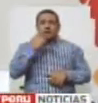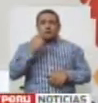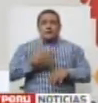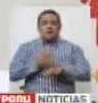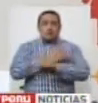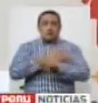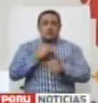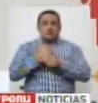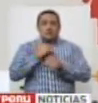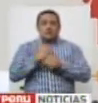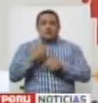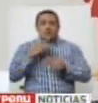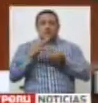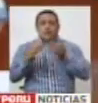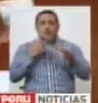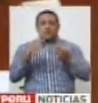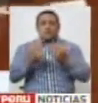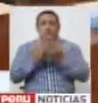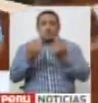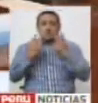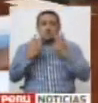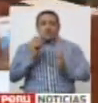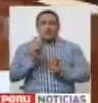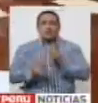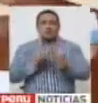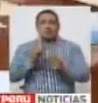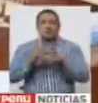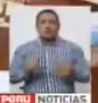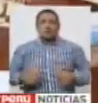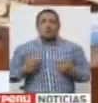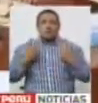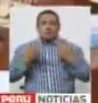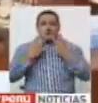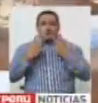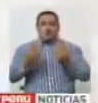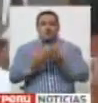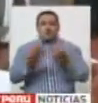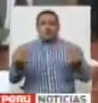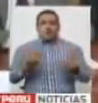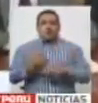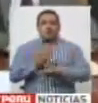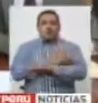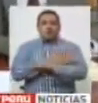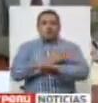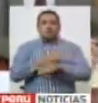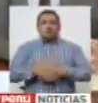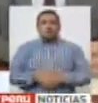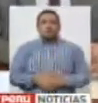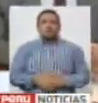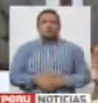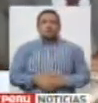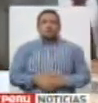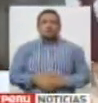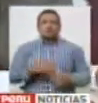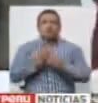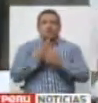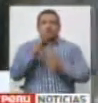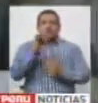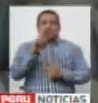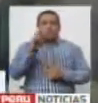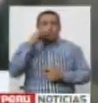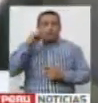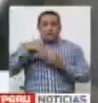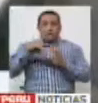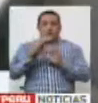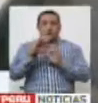sector, Aníbal Velásquez, dijo que los afectados son personas que viven en Yurimaguas y Jaén. Los 3 nuevos casos son una mujer